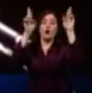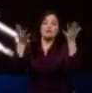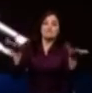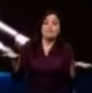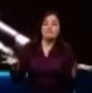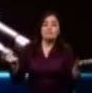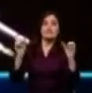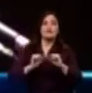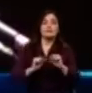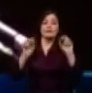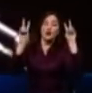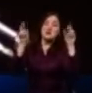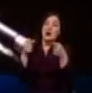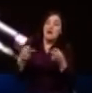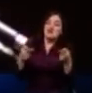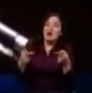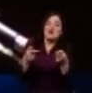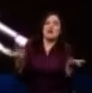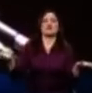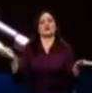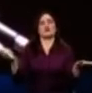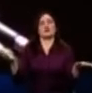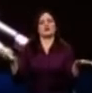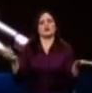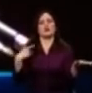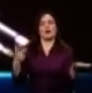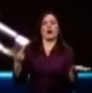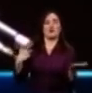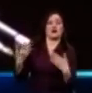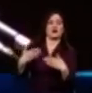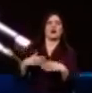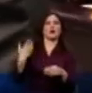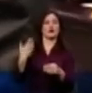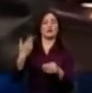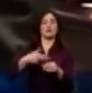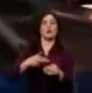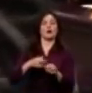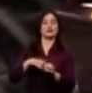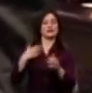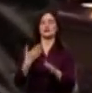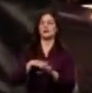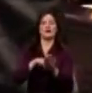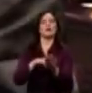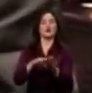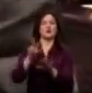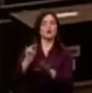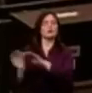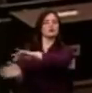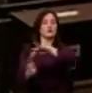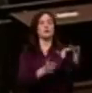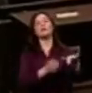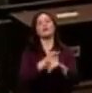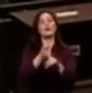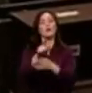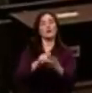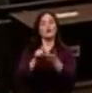el oponerse por oponerse, por evitar que nos asocien con el contrincante. También expresaron su preocupación frente a la